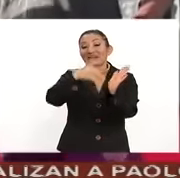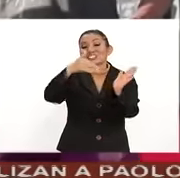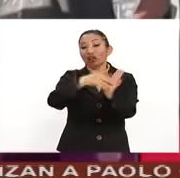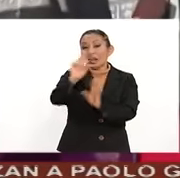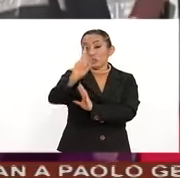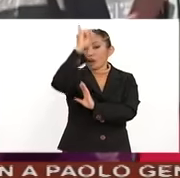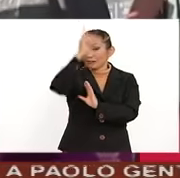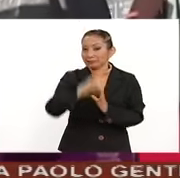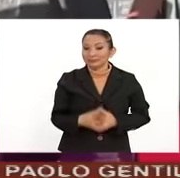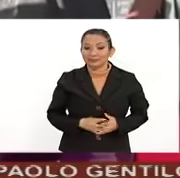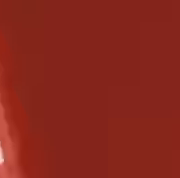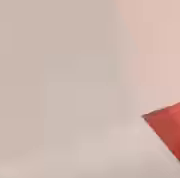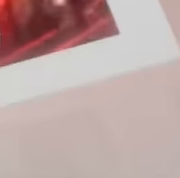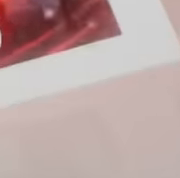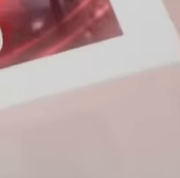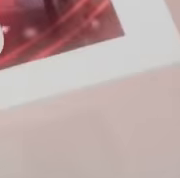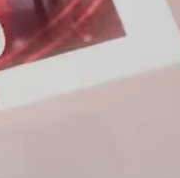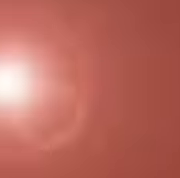millones.